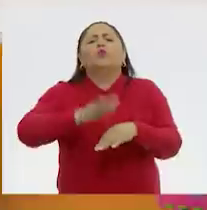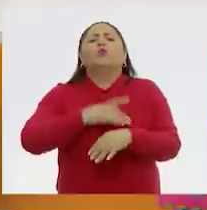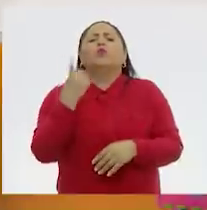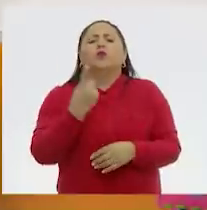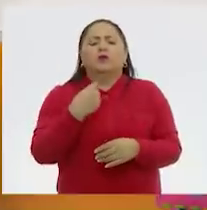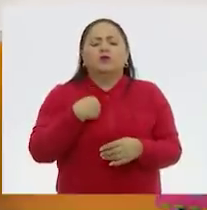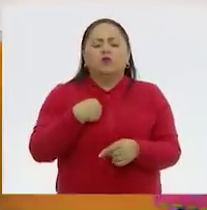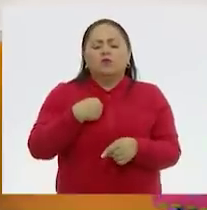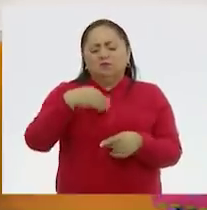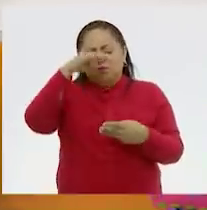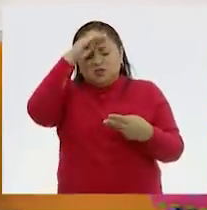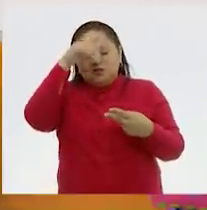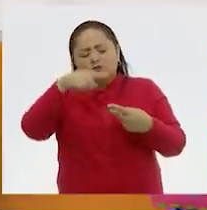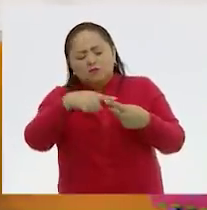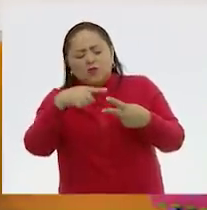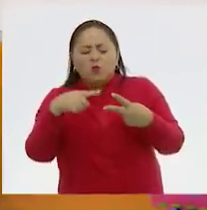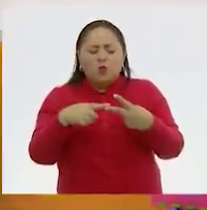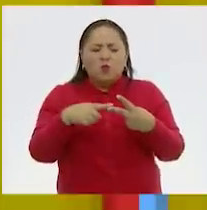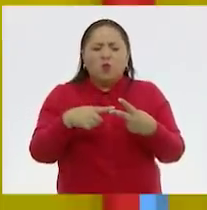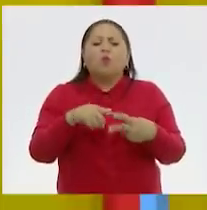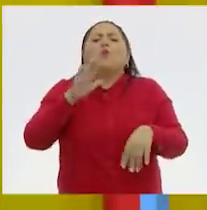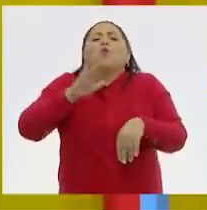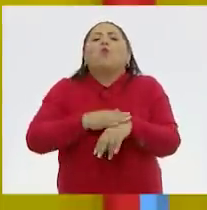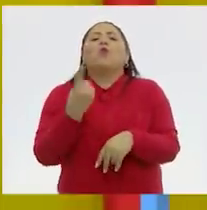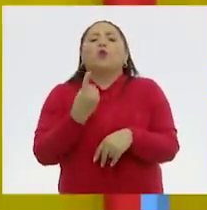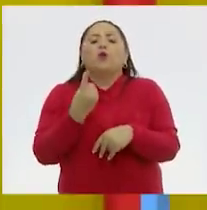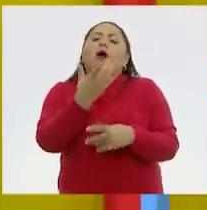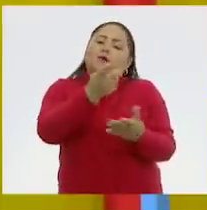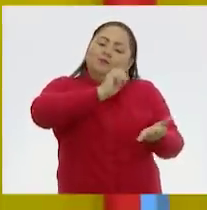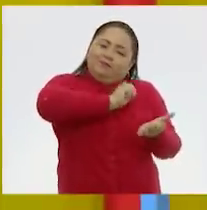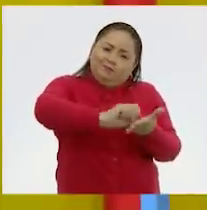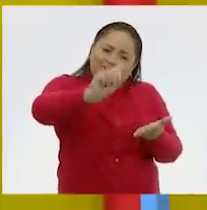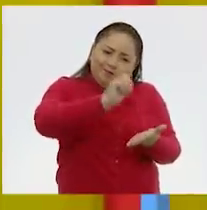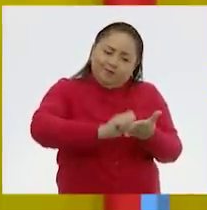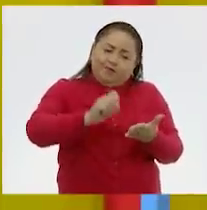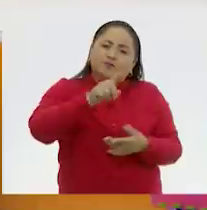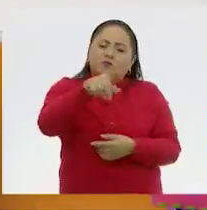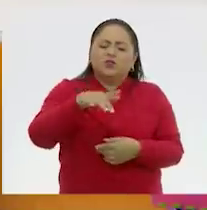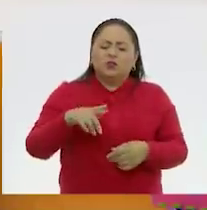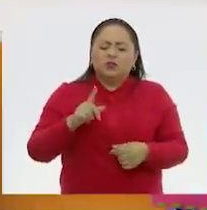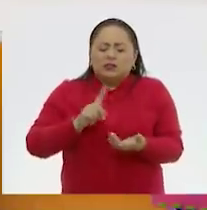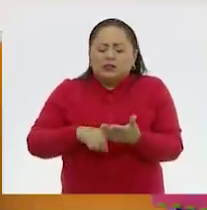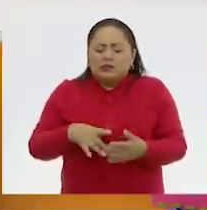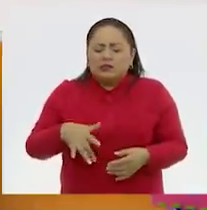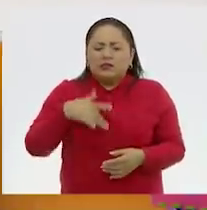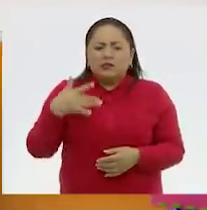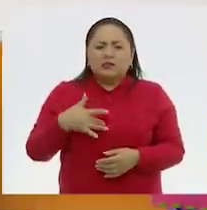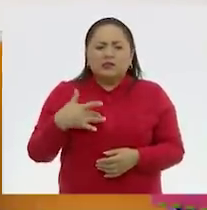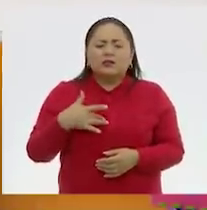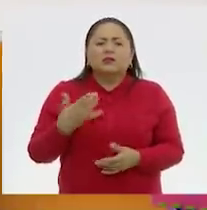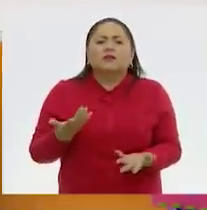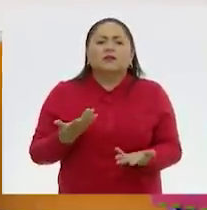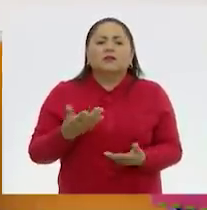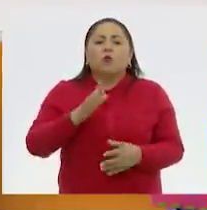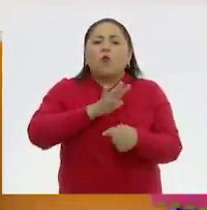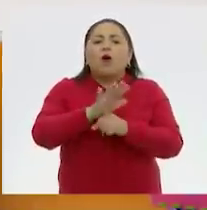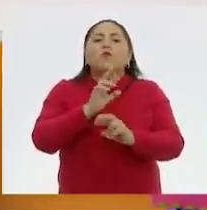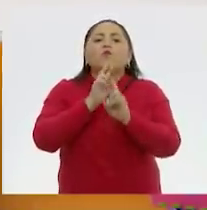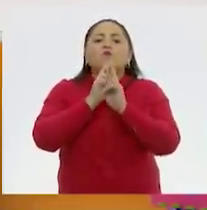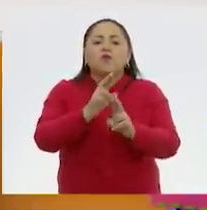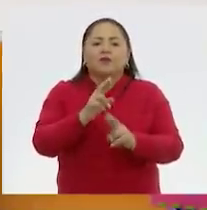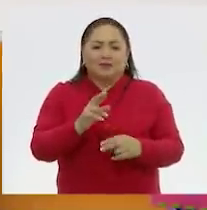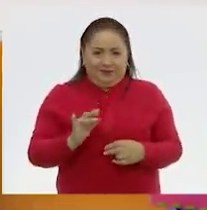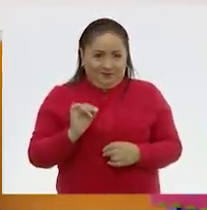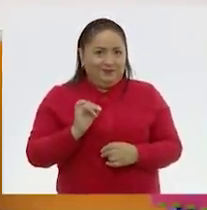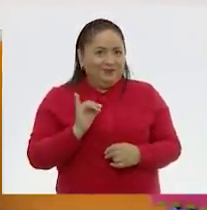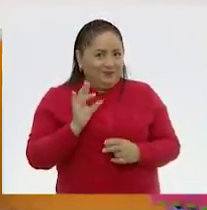esa decisión. No nada más la decisión. ¿Por qué lo hago? ¿Qué es lo que sentí? ¿Y qué es la respuesta que yo voy a